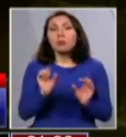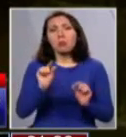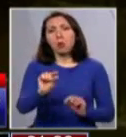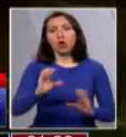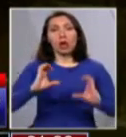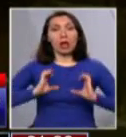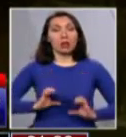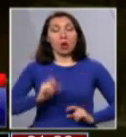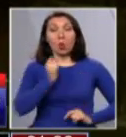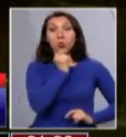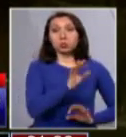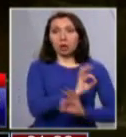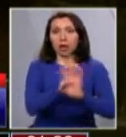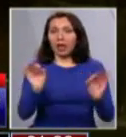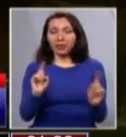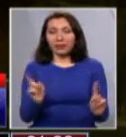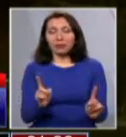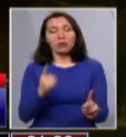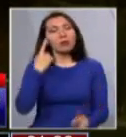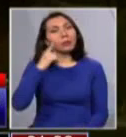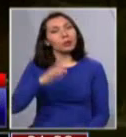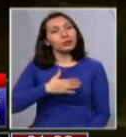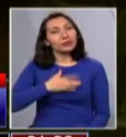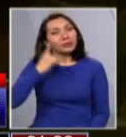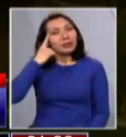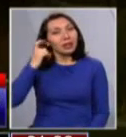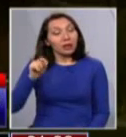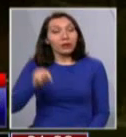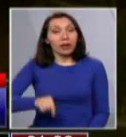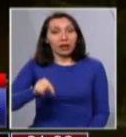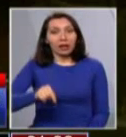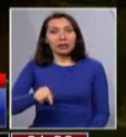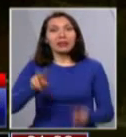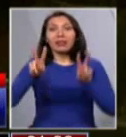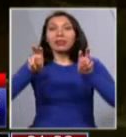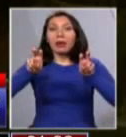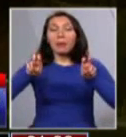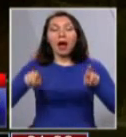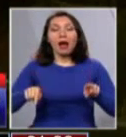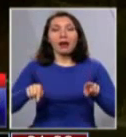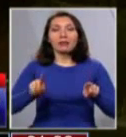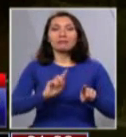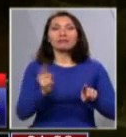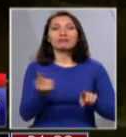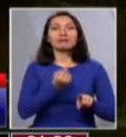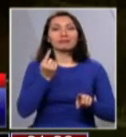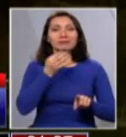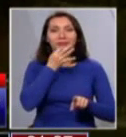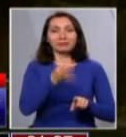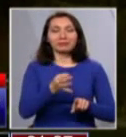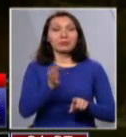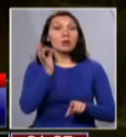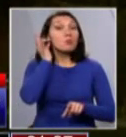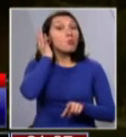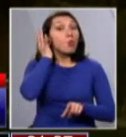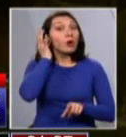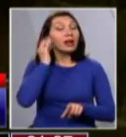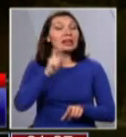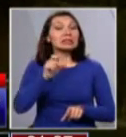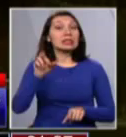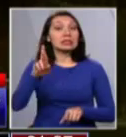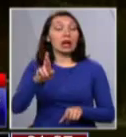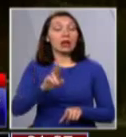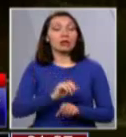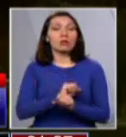ético no estoy acusando a nadie pero creo que en estos temas no solamente como decía la mujer del césar no